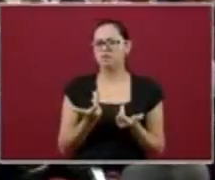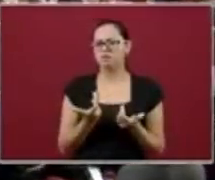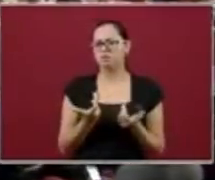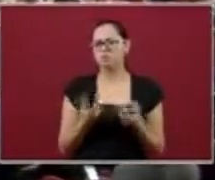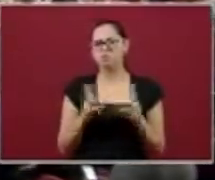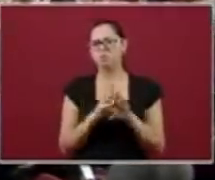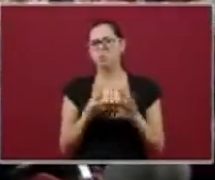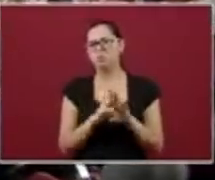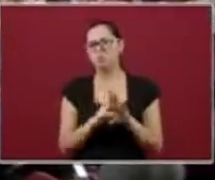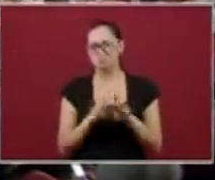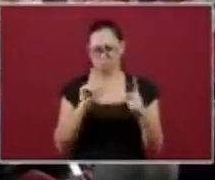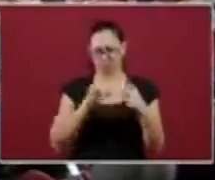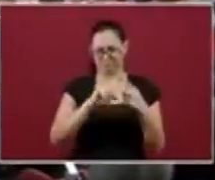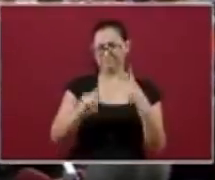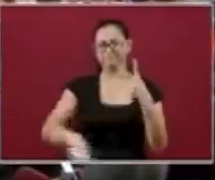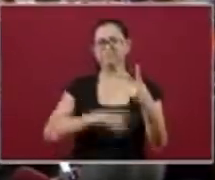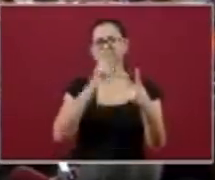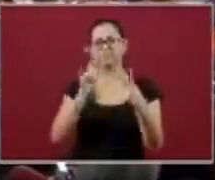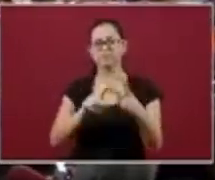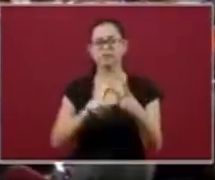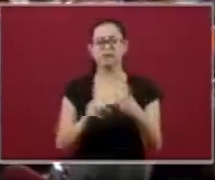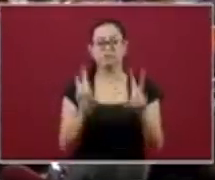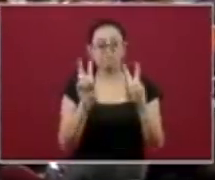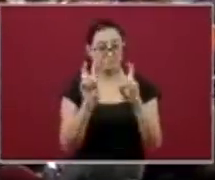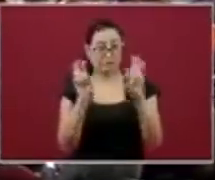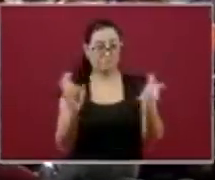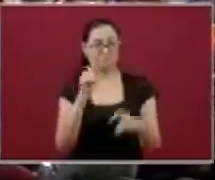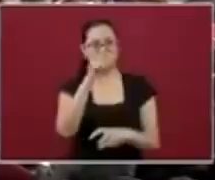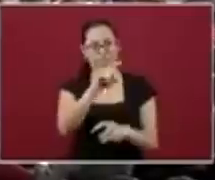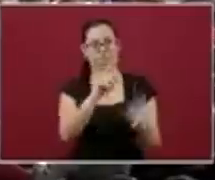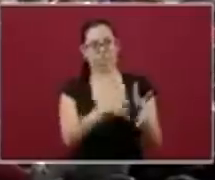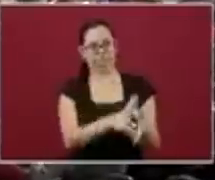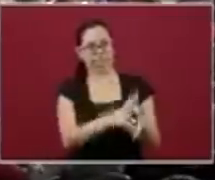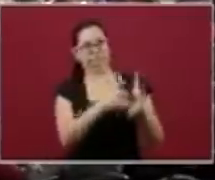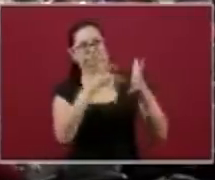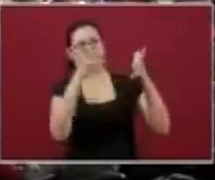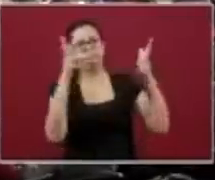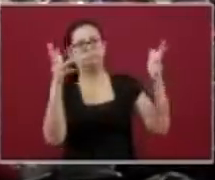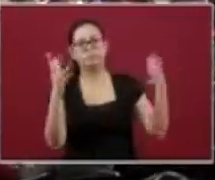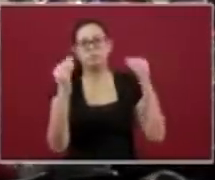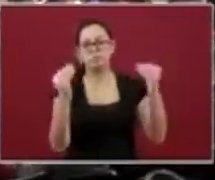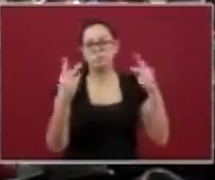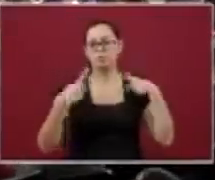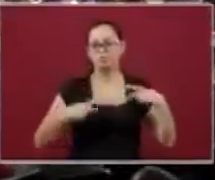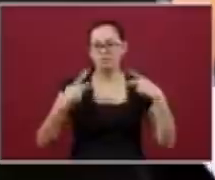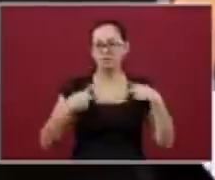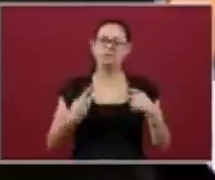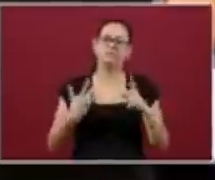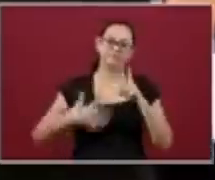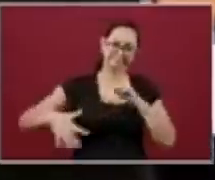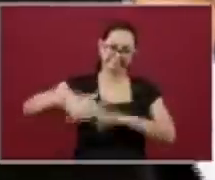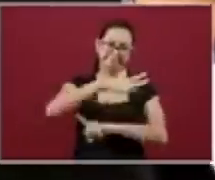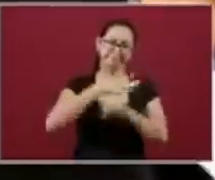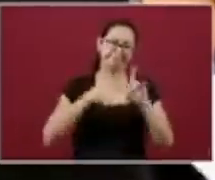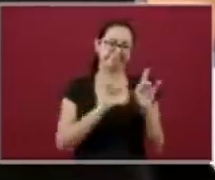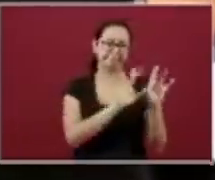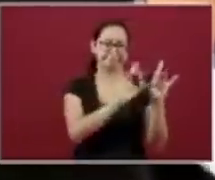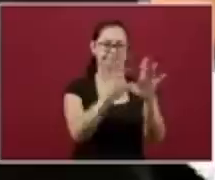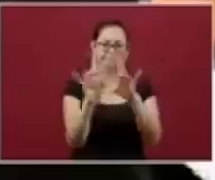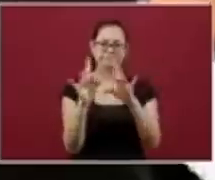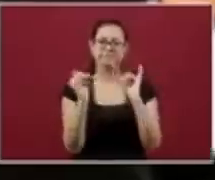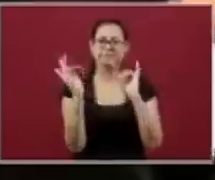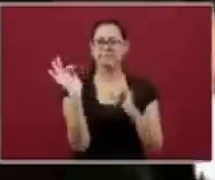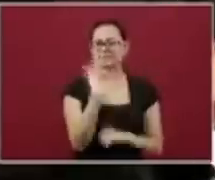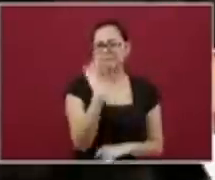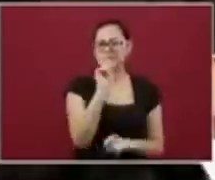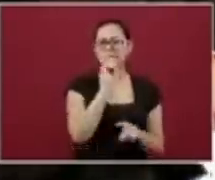¿Sobre qué temas? Porque si es una población tan grande, además de su situación, evaluarla, ¿podrían también participar